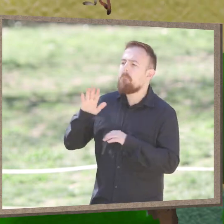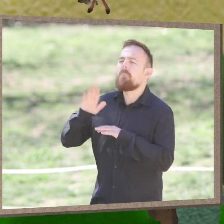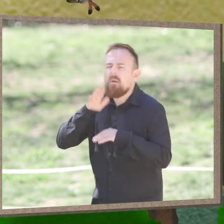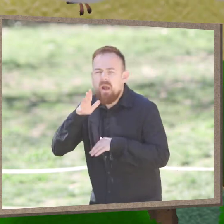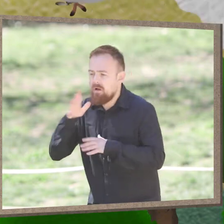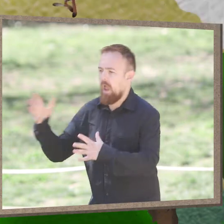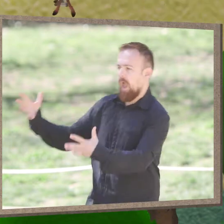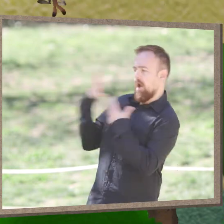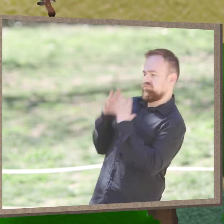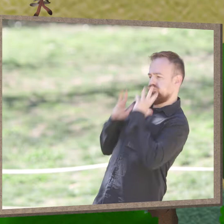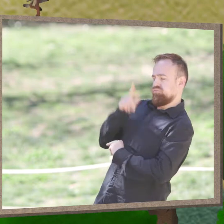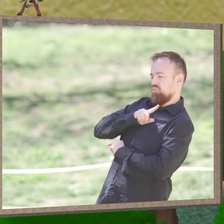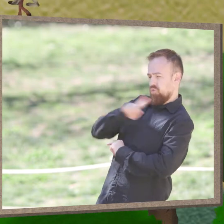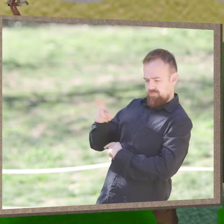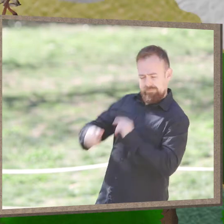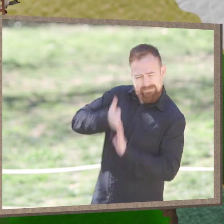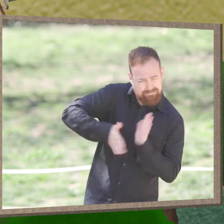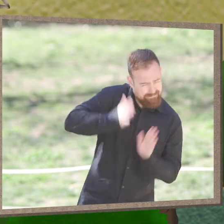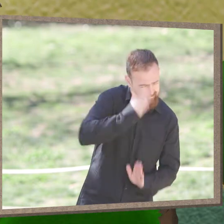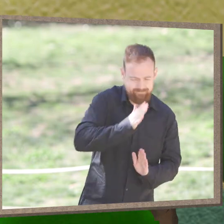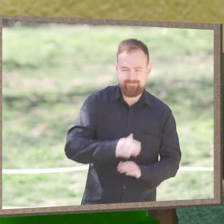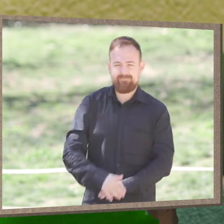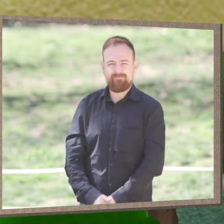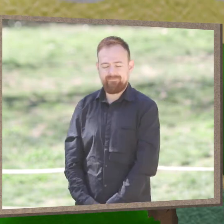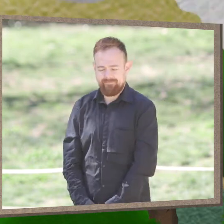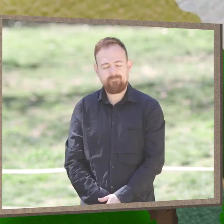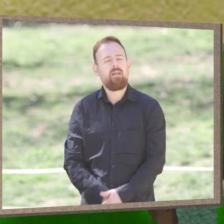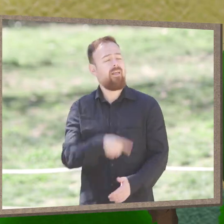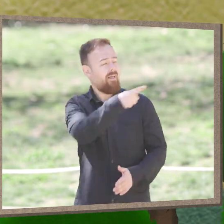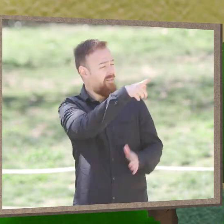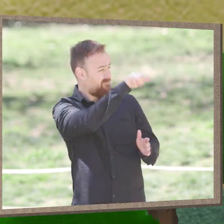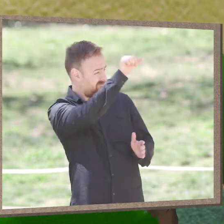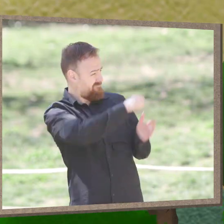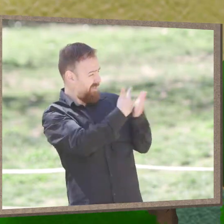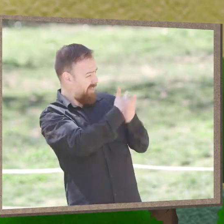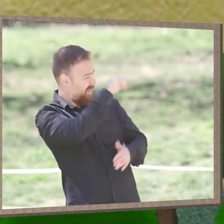del camino del incendio. No vaya a ser que nos pille.